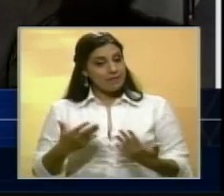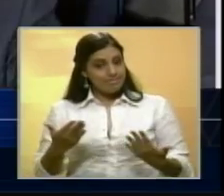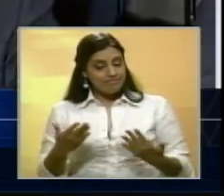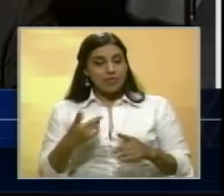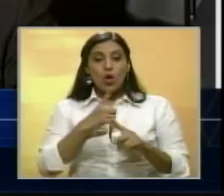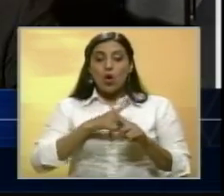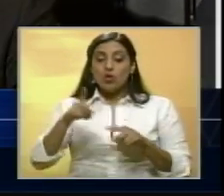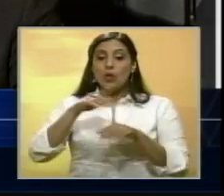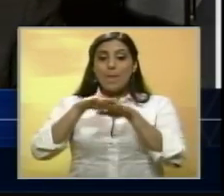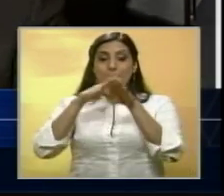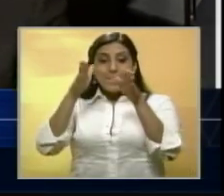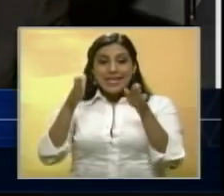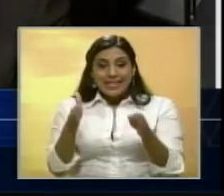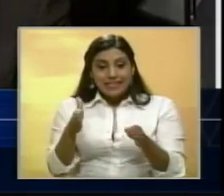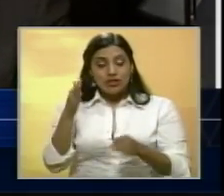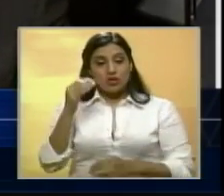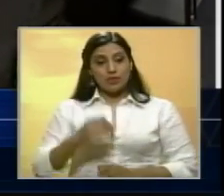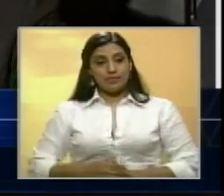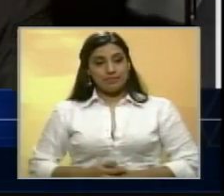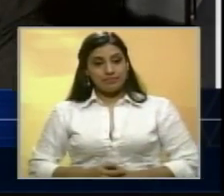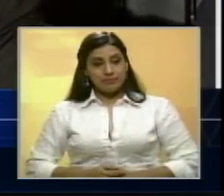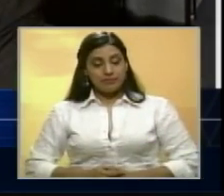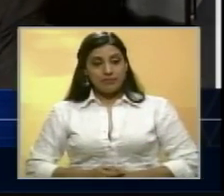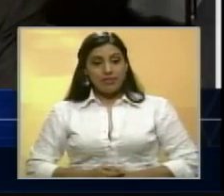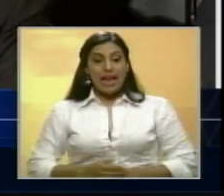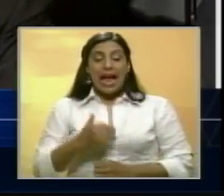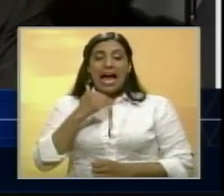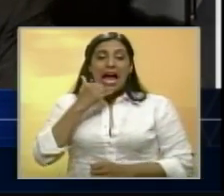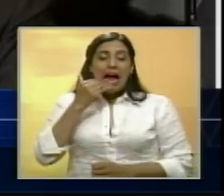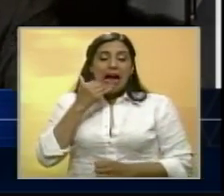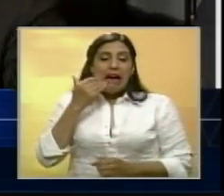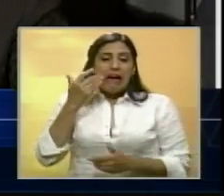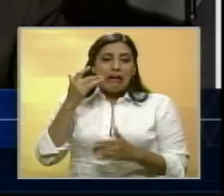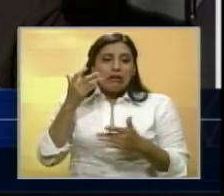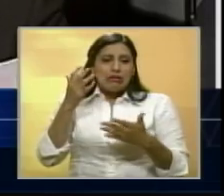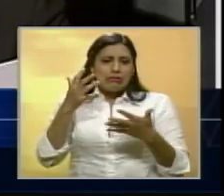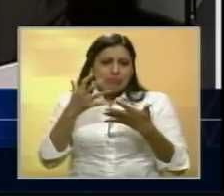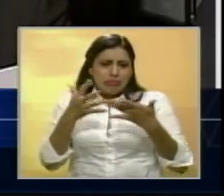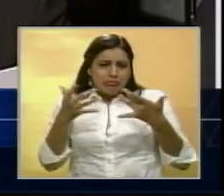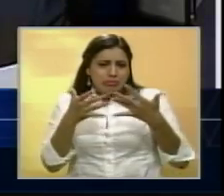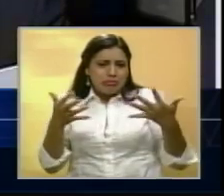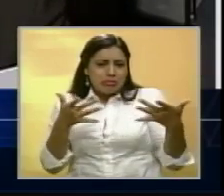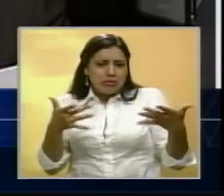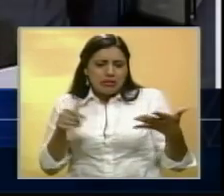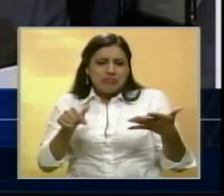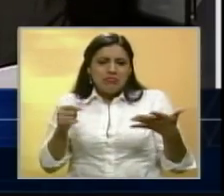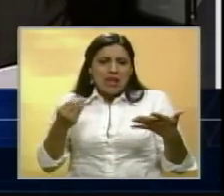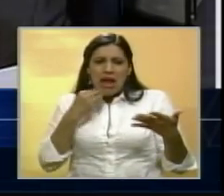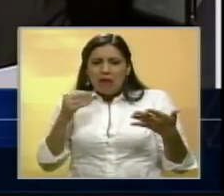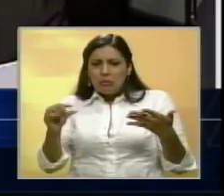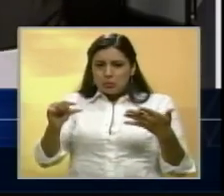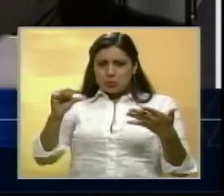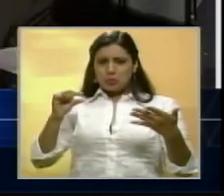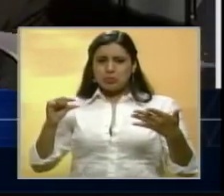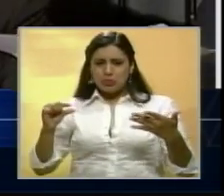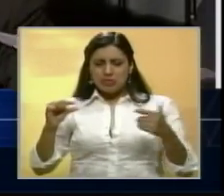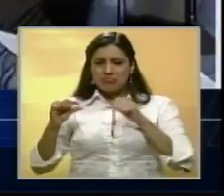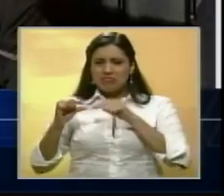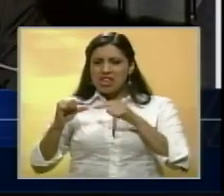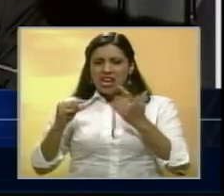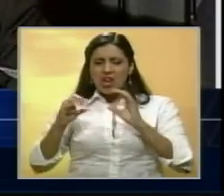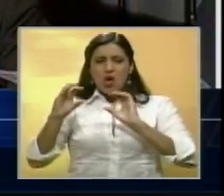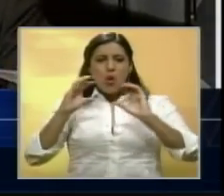El ciudadano ministro, en alguna parte, tanto de sus declaraciones como una especie